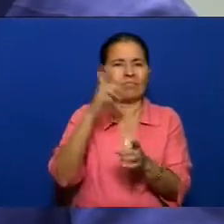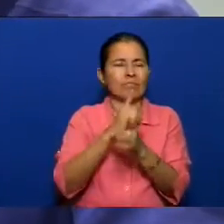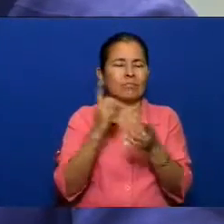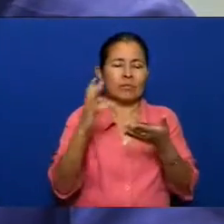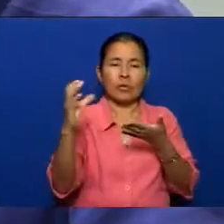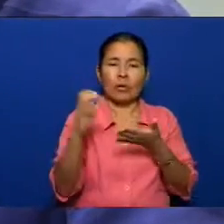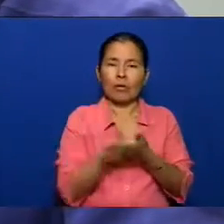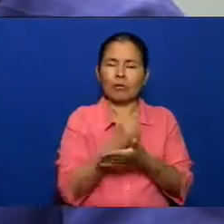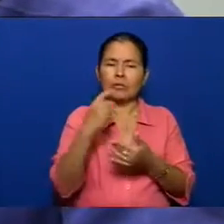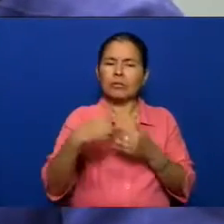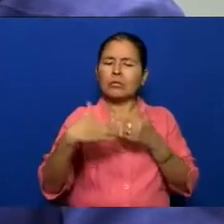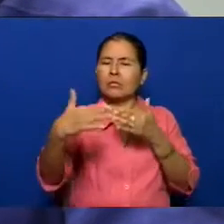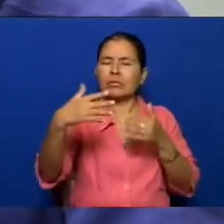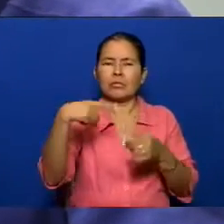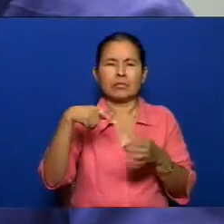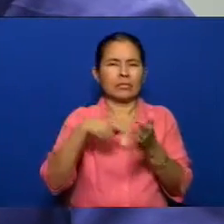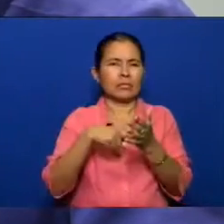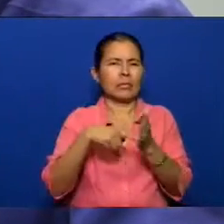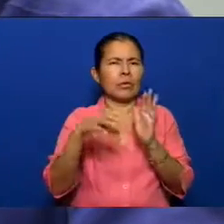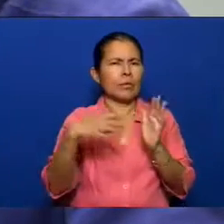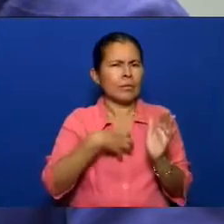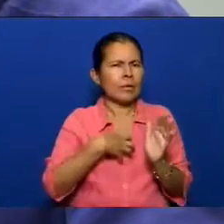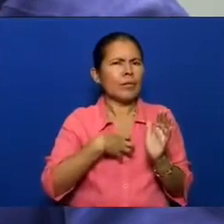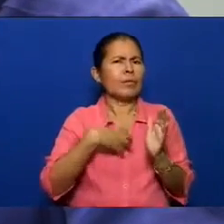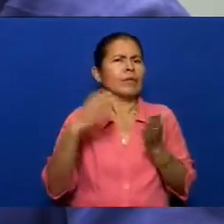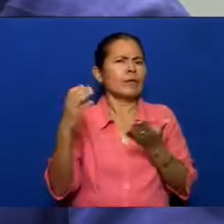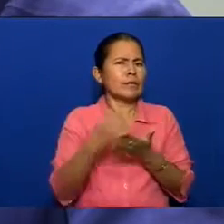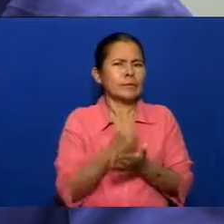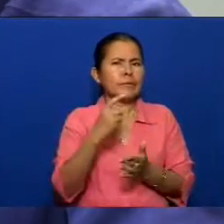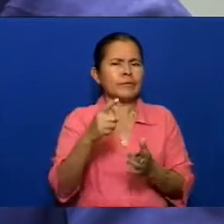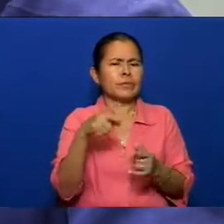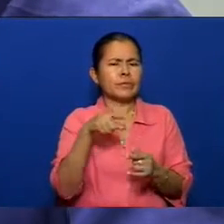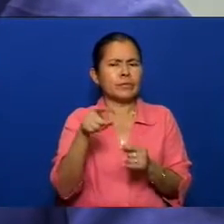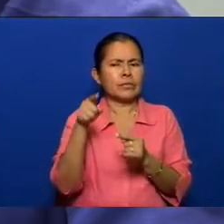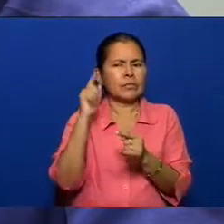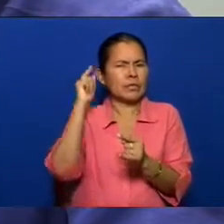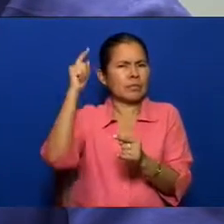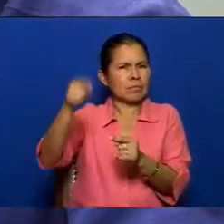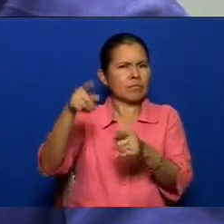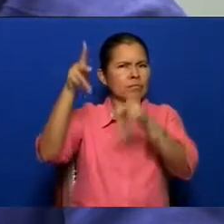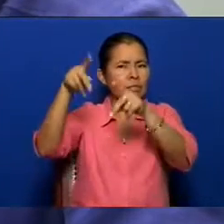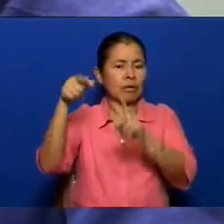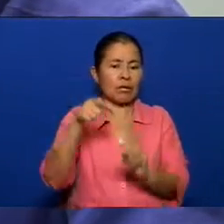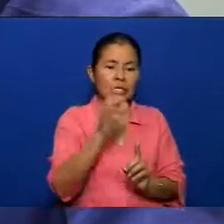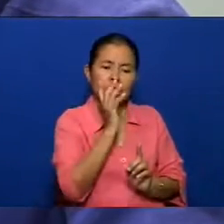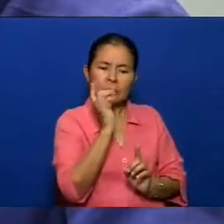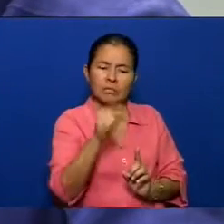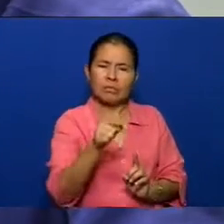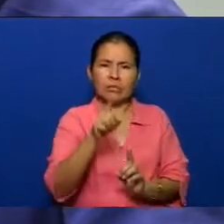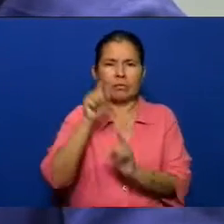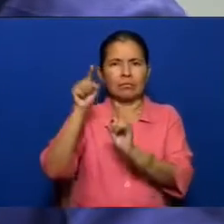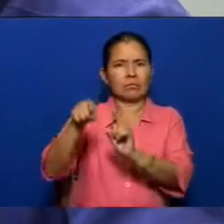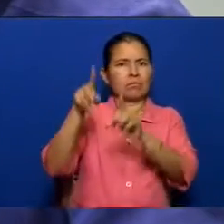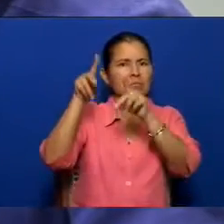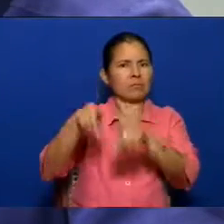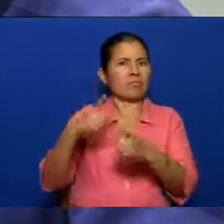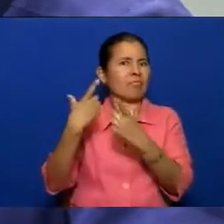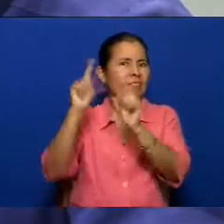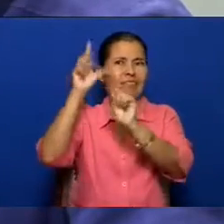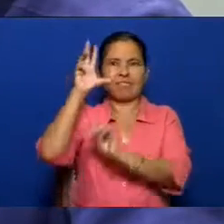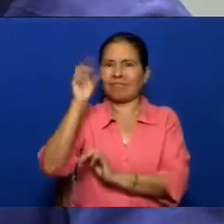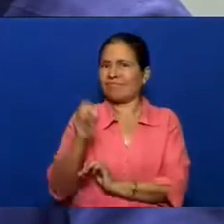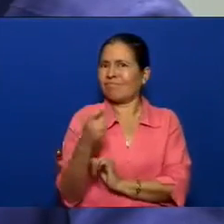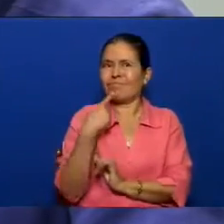Penal no cabe ningún beneficio a un comisor de delito cuando la víctima es un niño o una niña. Y eso